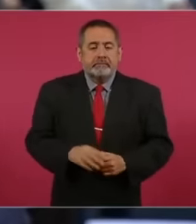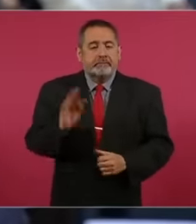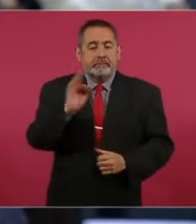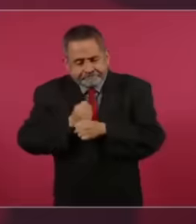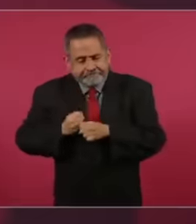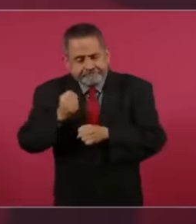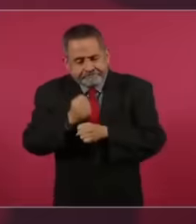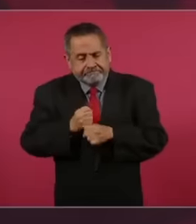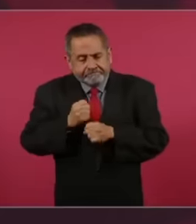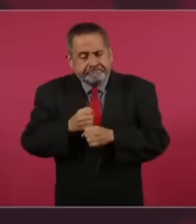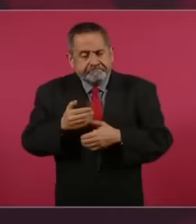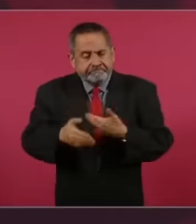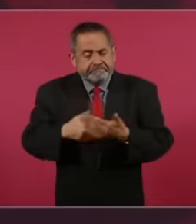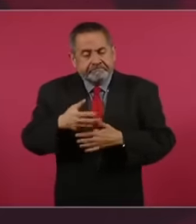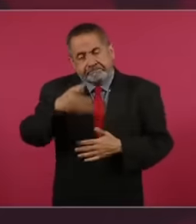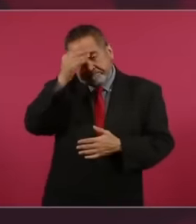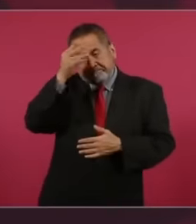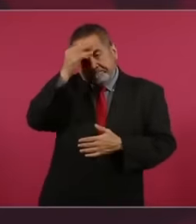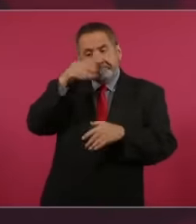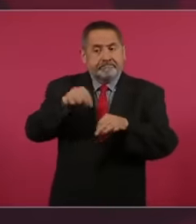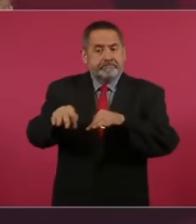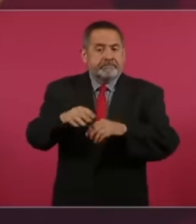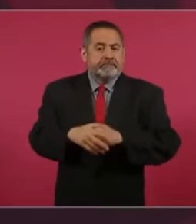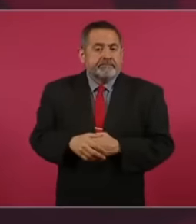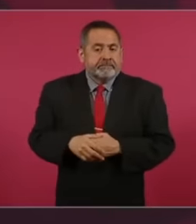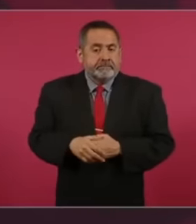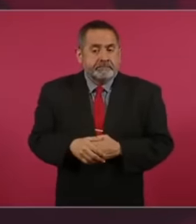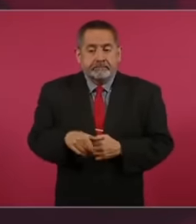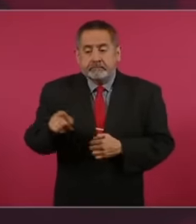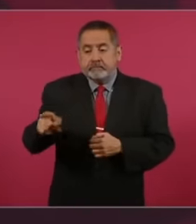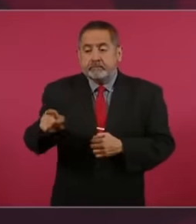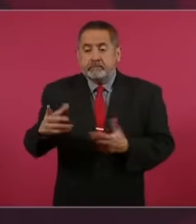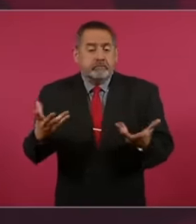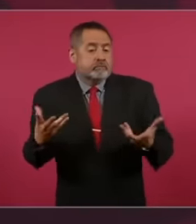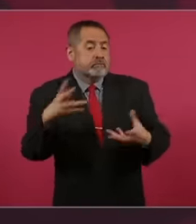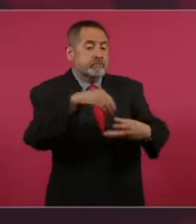Y esos jóvenes se les aleja